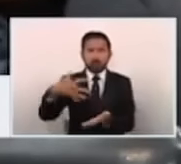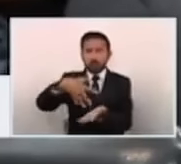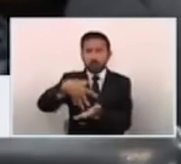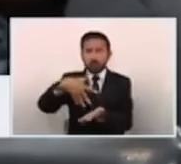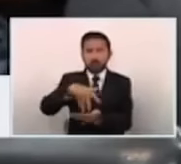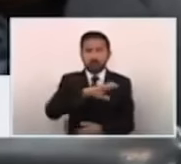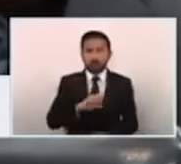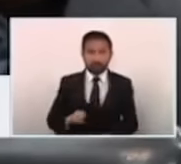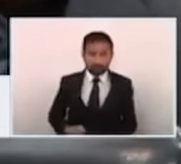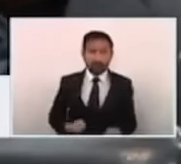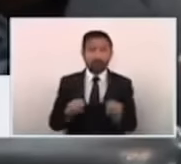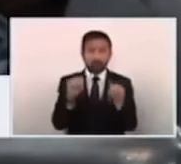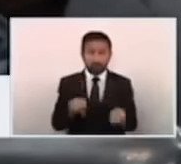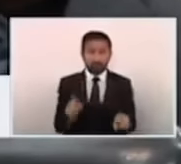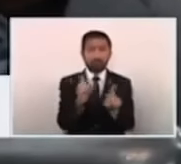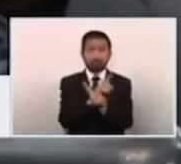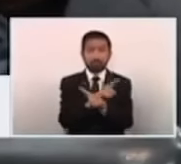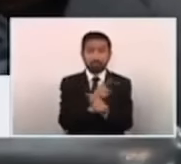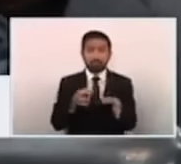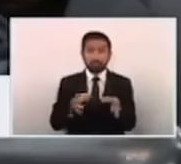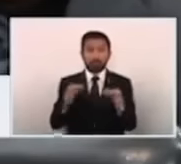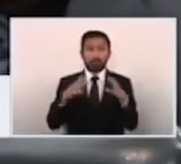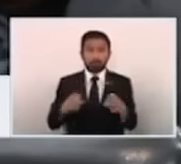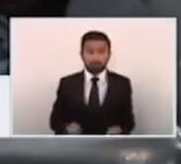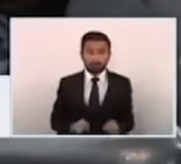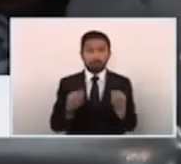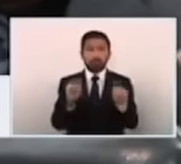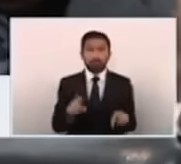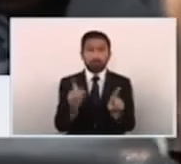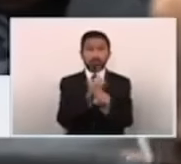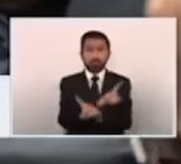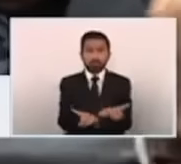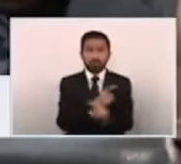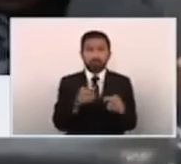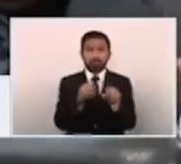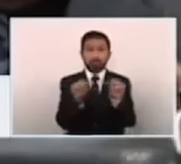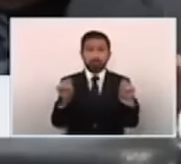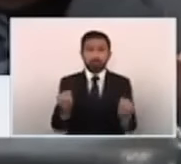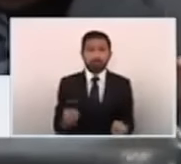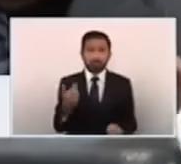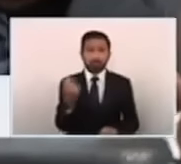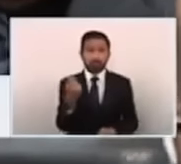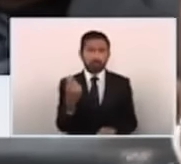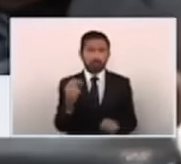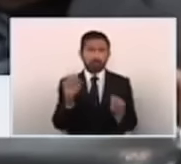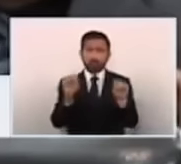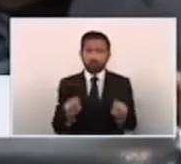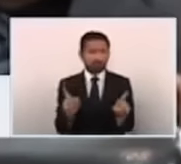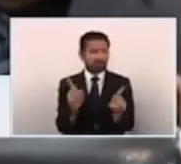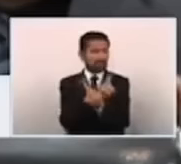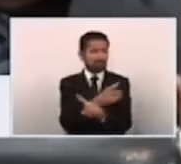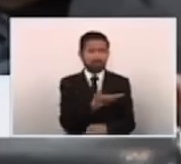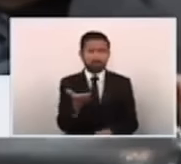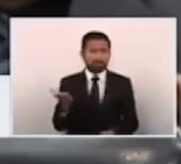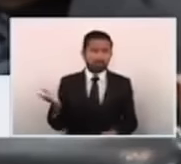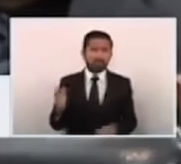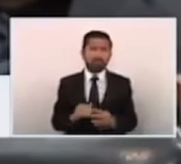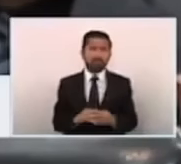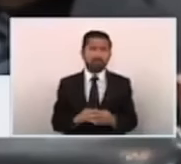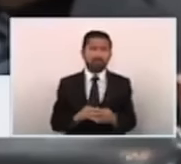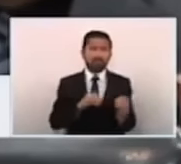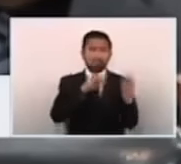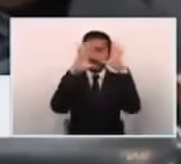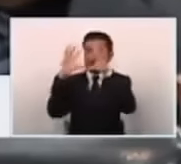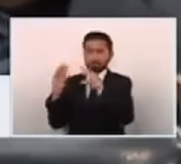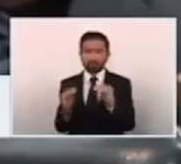ciudadanos, se puede cambiar la forma de gobierno, se puede cambiar el orden económico, se puede cambiar cualquier cosa de un día